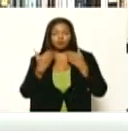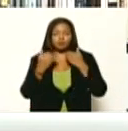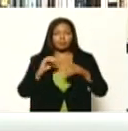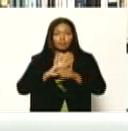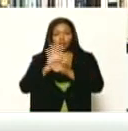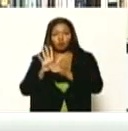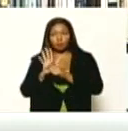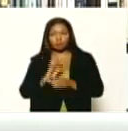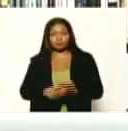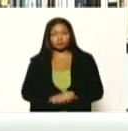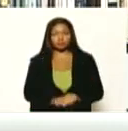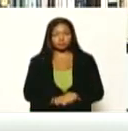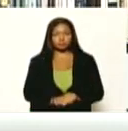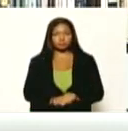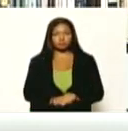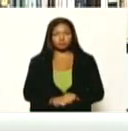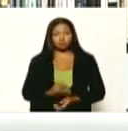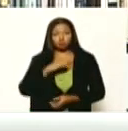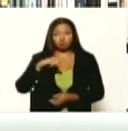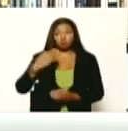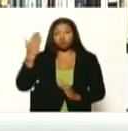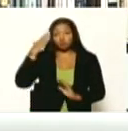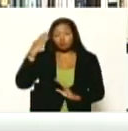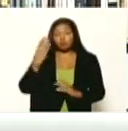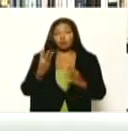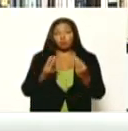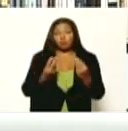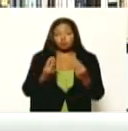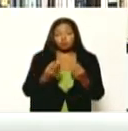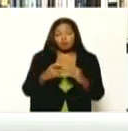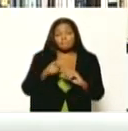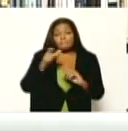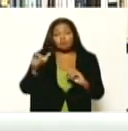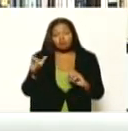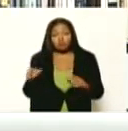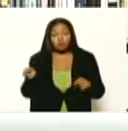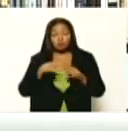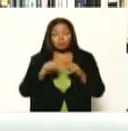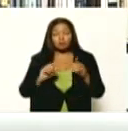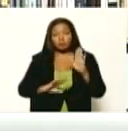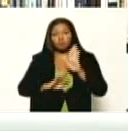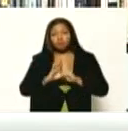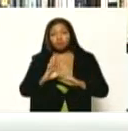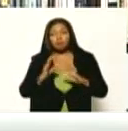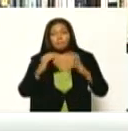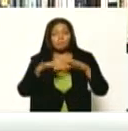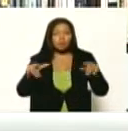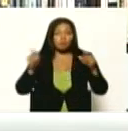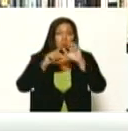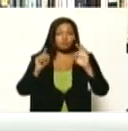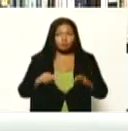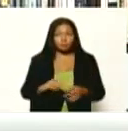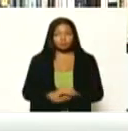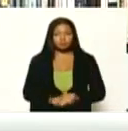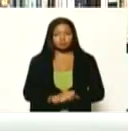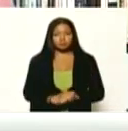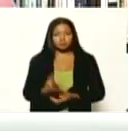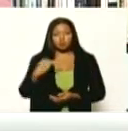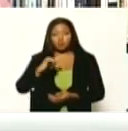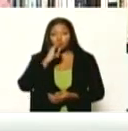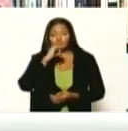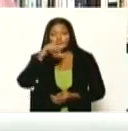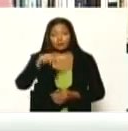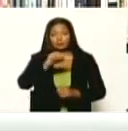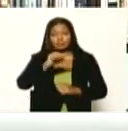COVID? Sabemos que son muchos casos, pero tenemos que multiplicarnos por mil. Aquí yo tengo el informe de esta